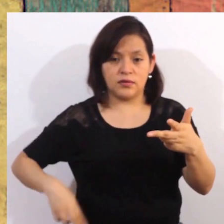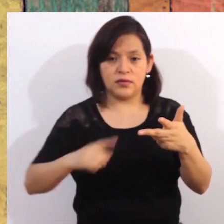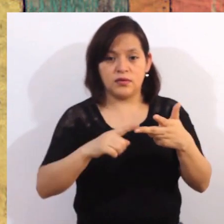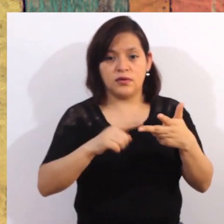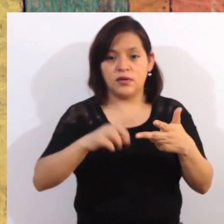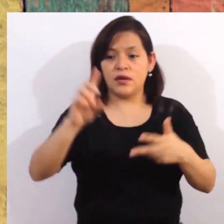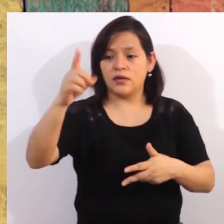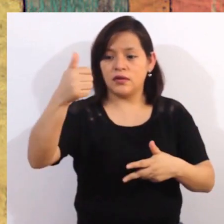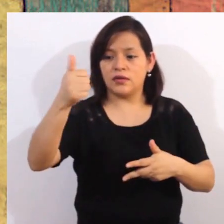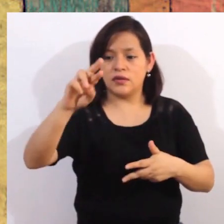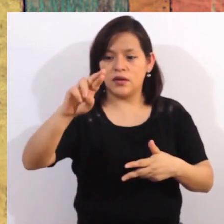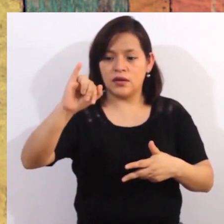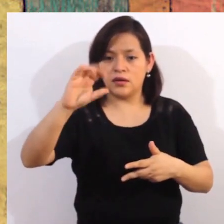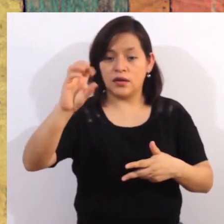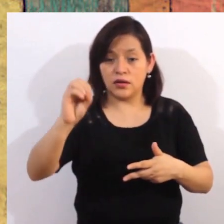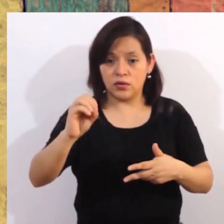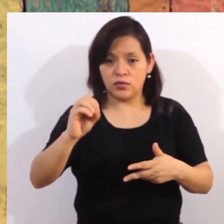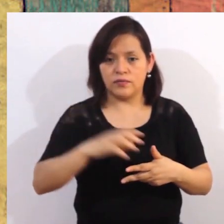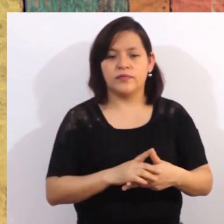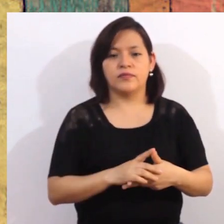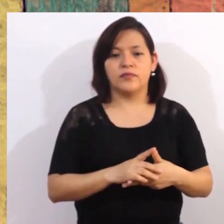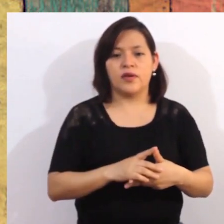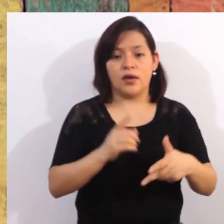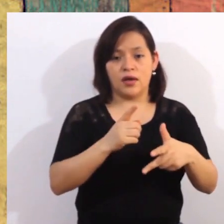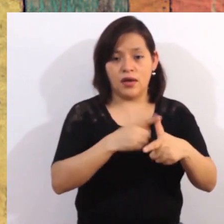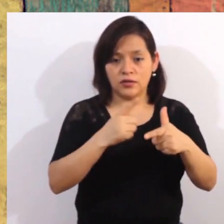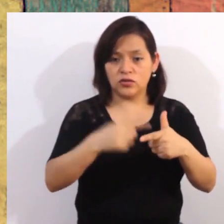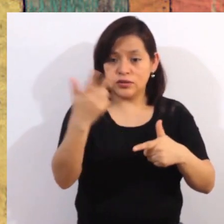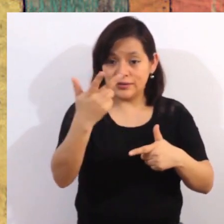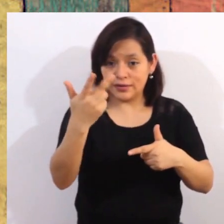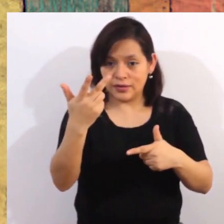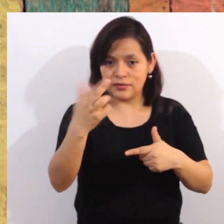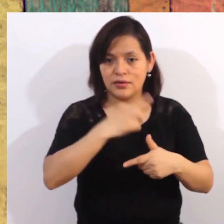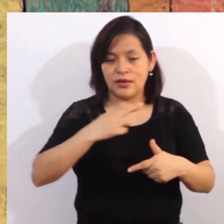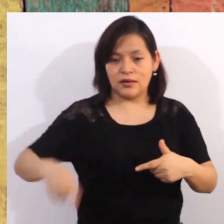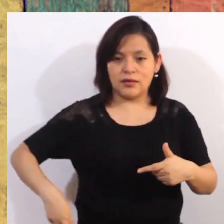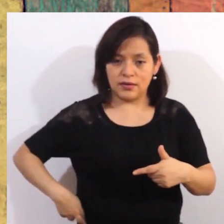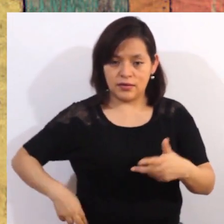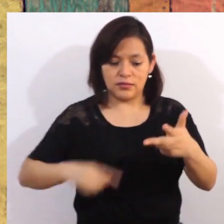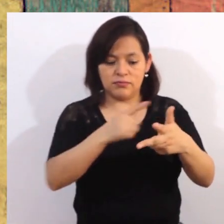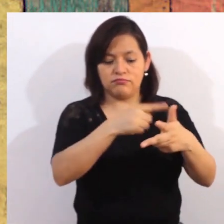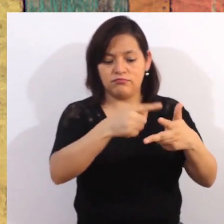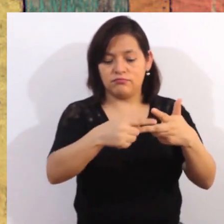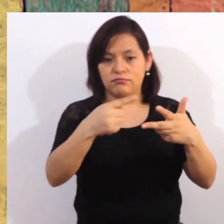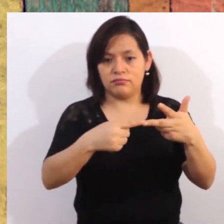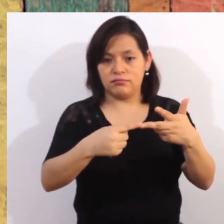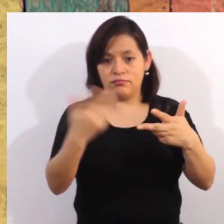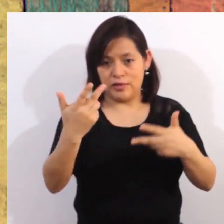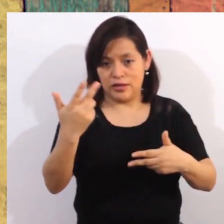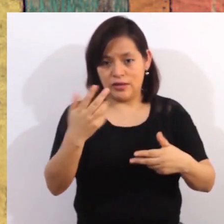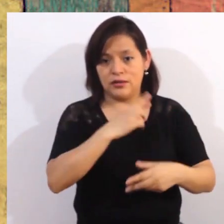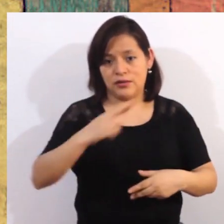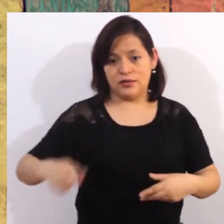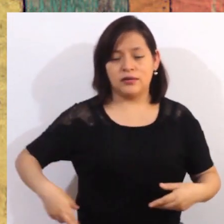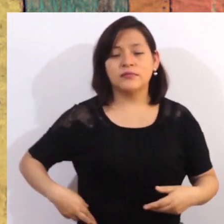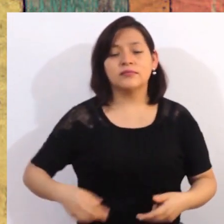es Darío I, Ístapes. Este Darío I, Ístapes, gobernó desde el 521 hasta el